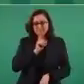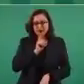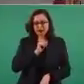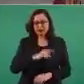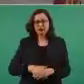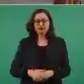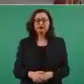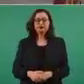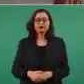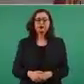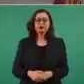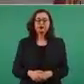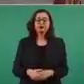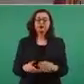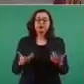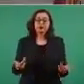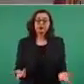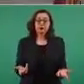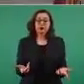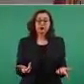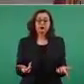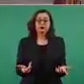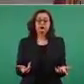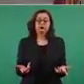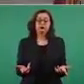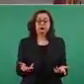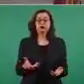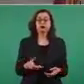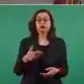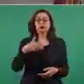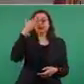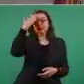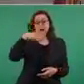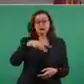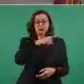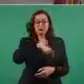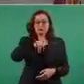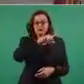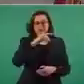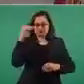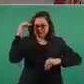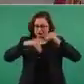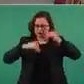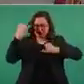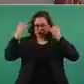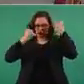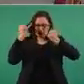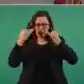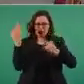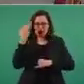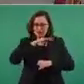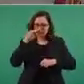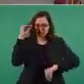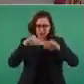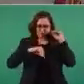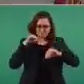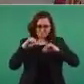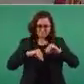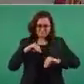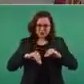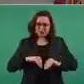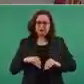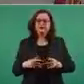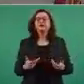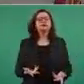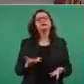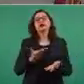falsificaron los hechos. Entonces, se está trabajando, vamos